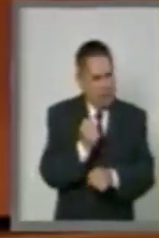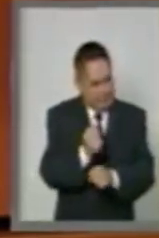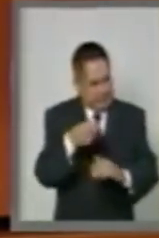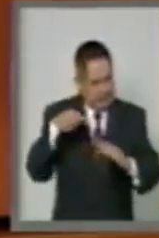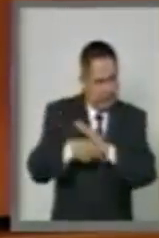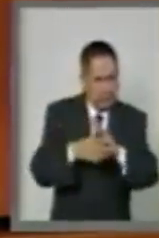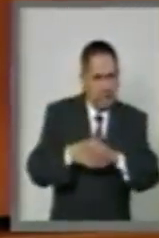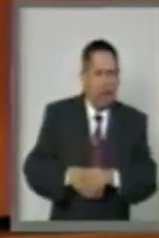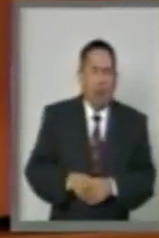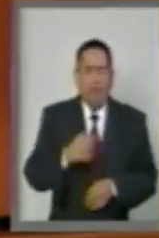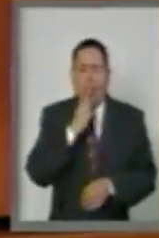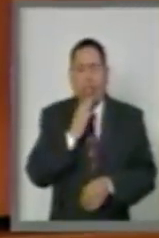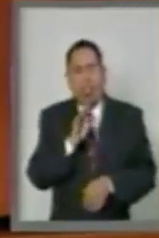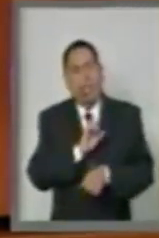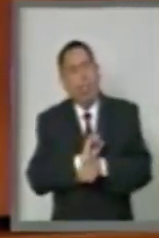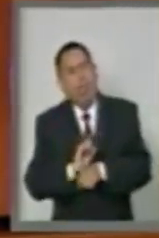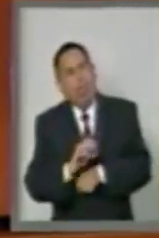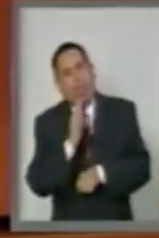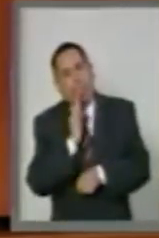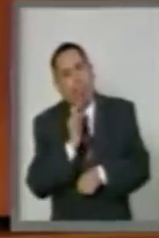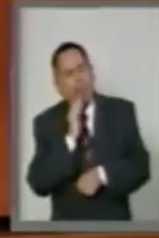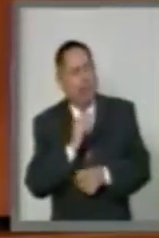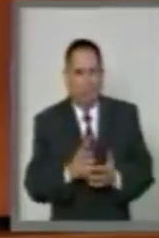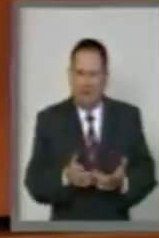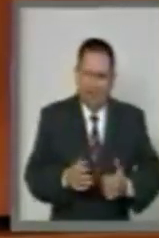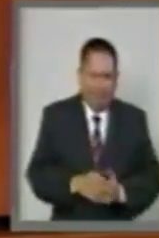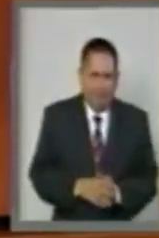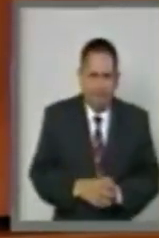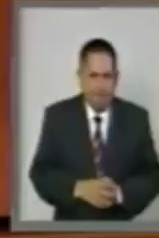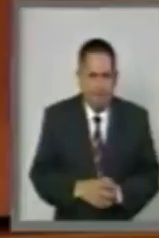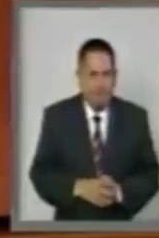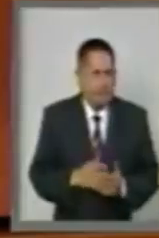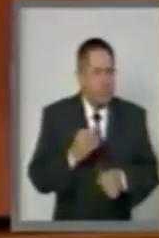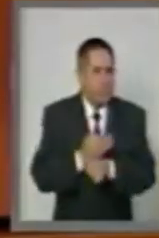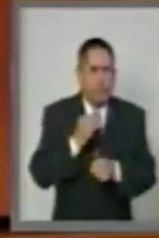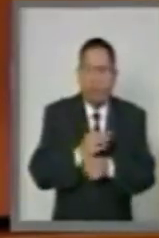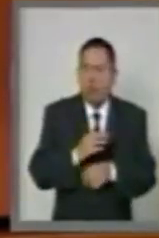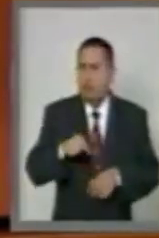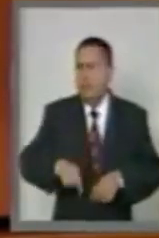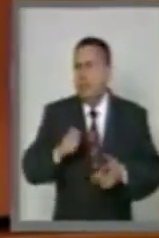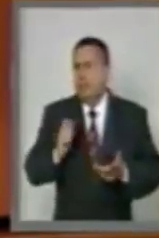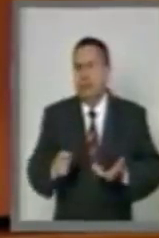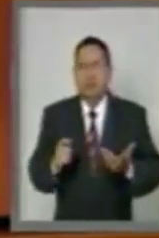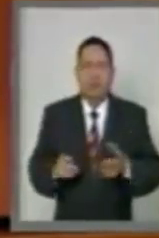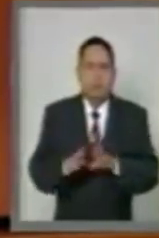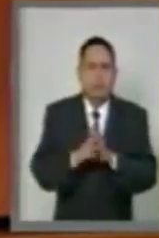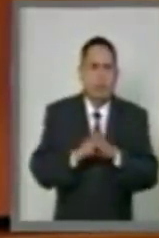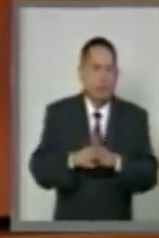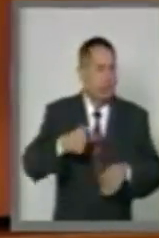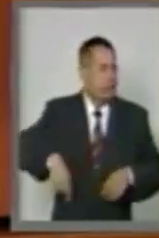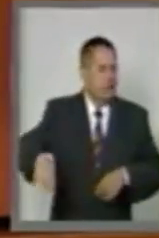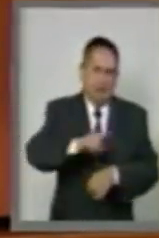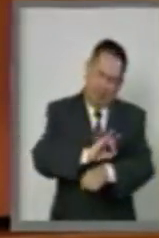sustanciosas, pero no, estamos en un ejercicio de